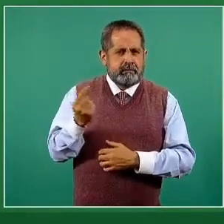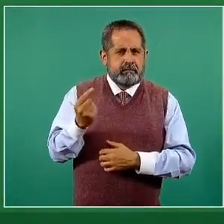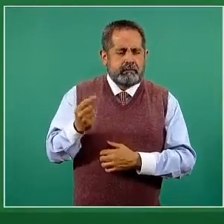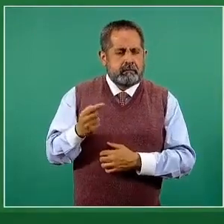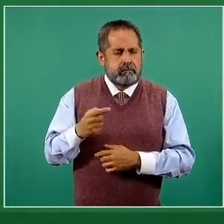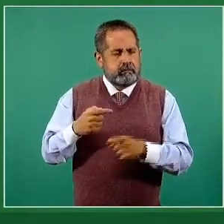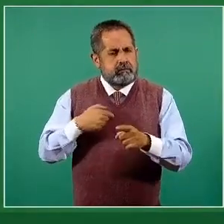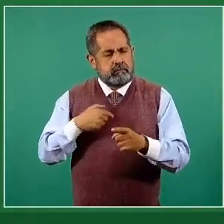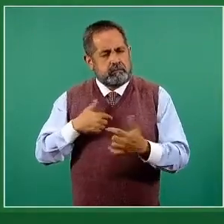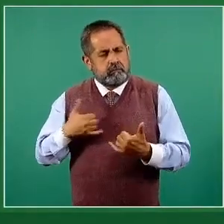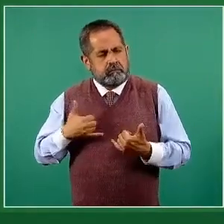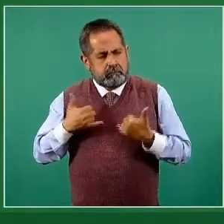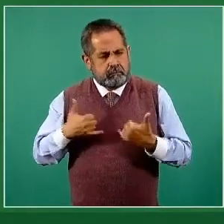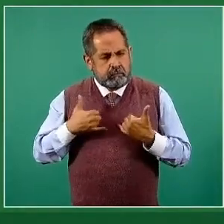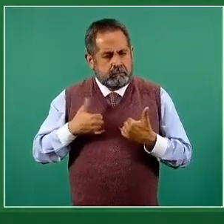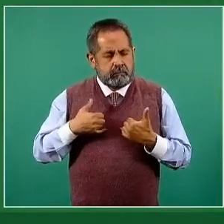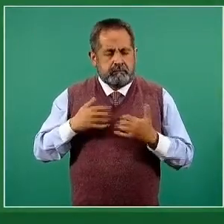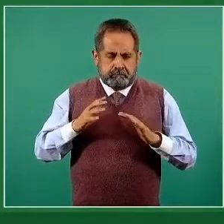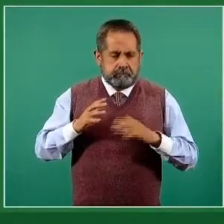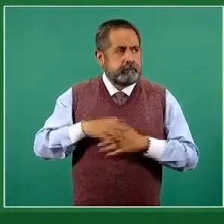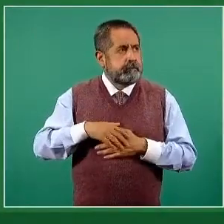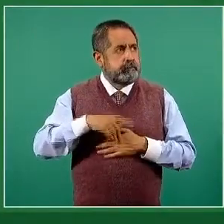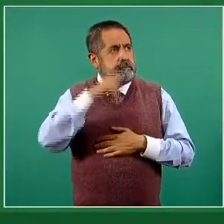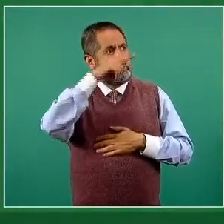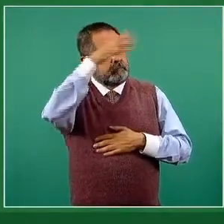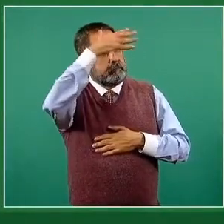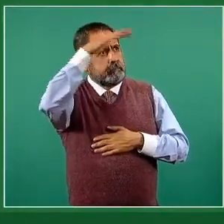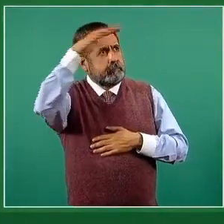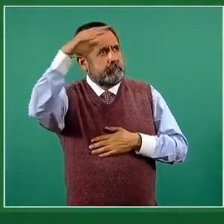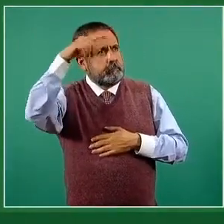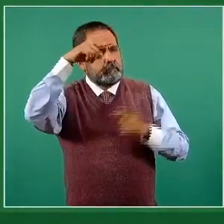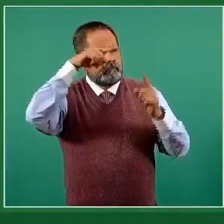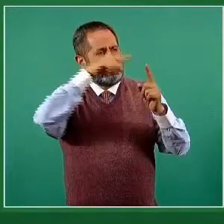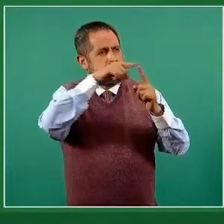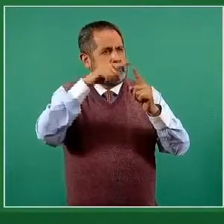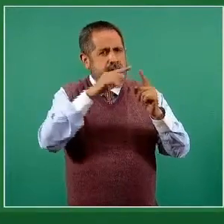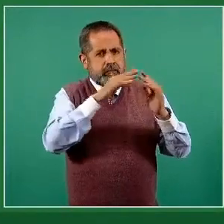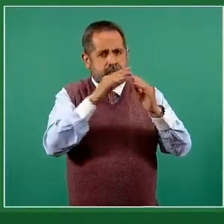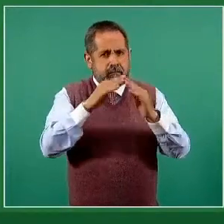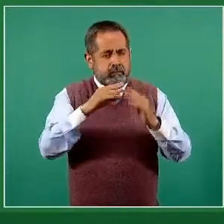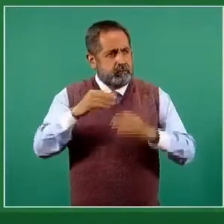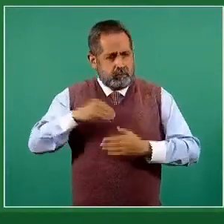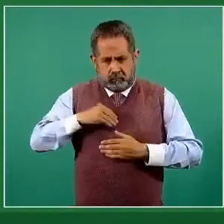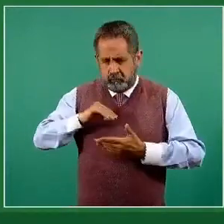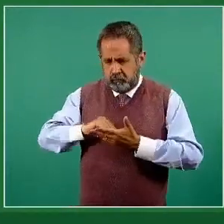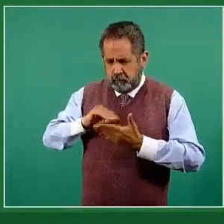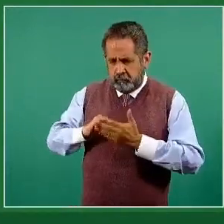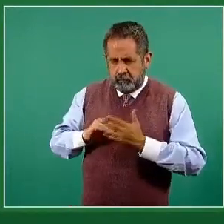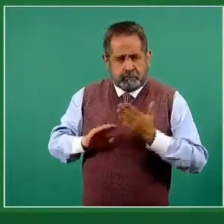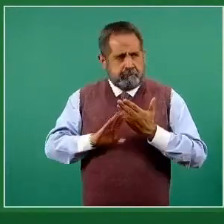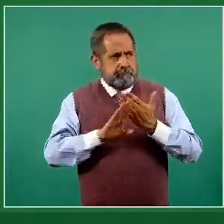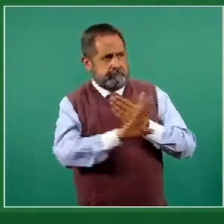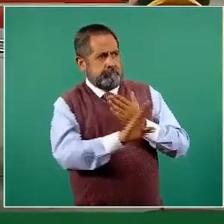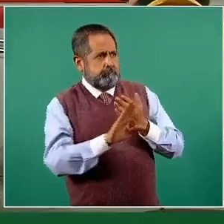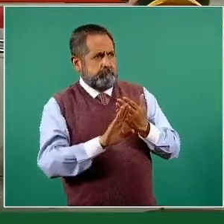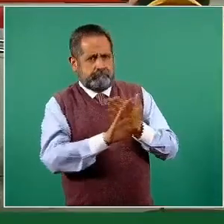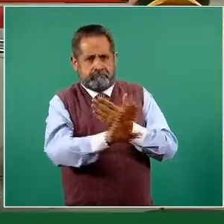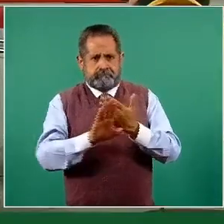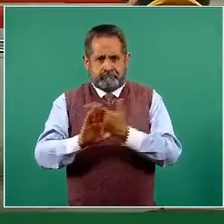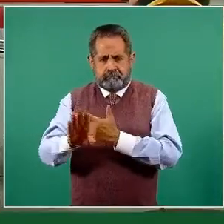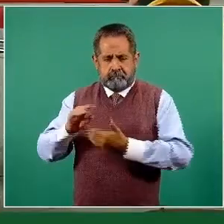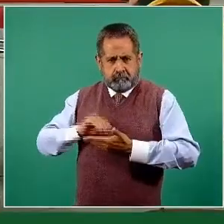Si soy joven y tengo adultos mayores ya vacunados en casa, ¿debo seguir teniendo medidas como sana distancia con